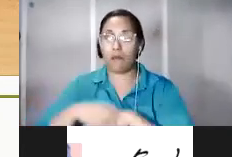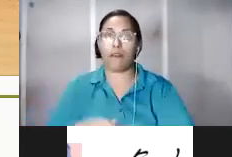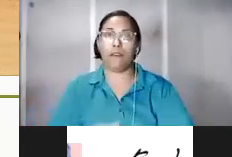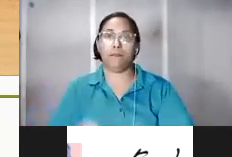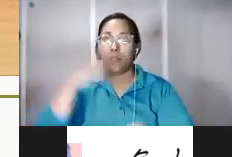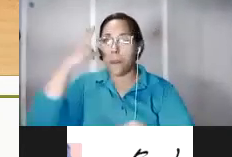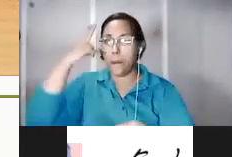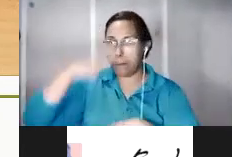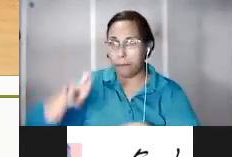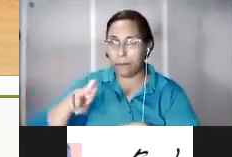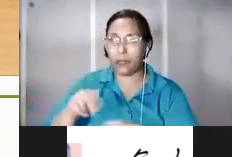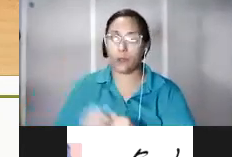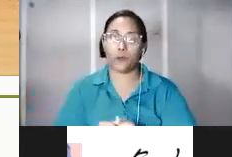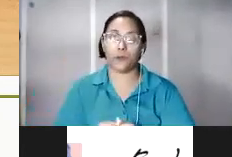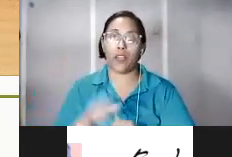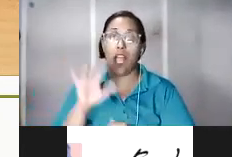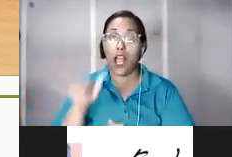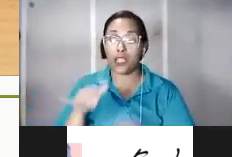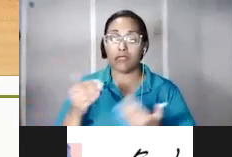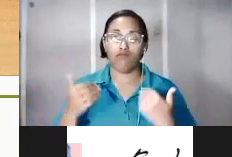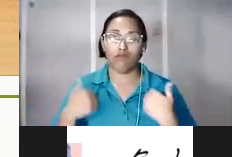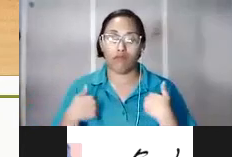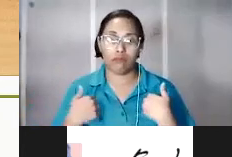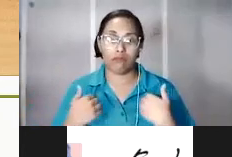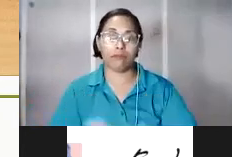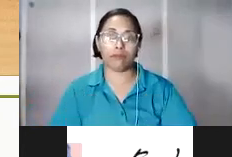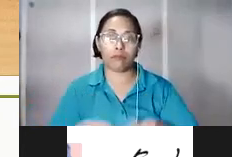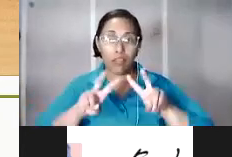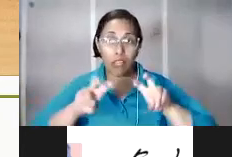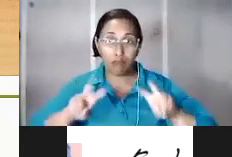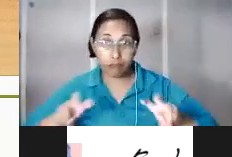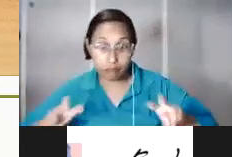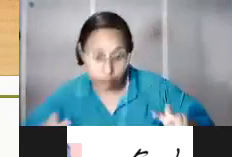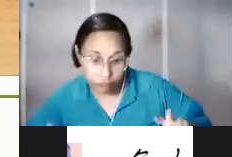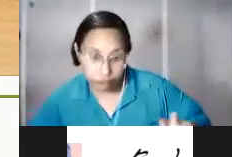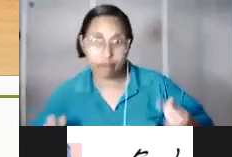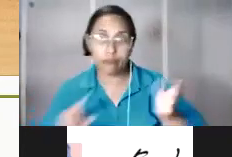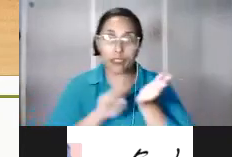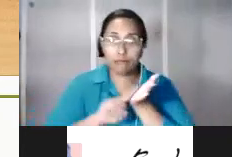el mismo hace un minucioso recorrido